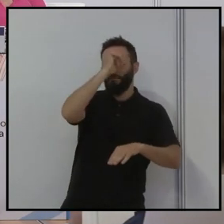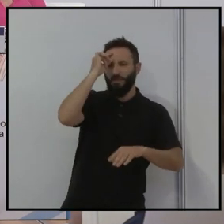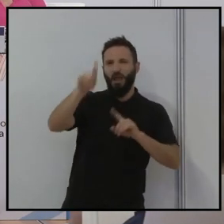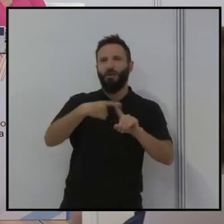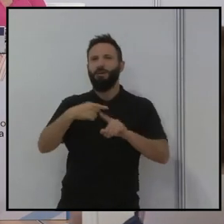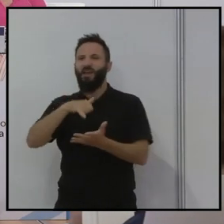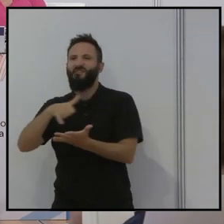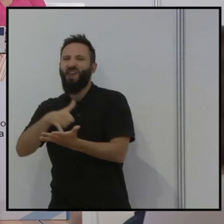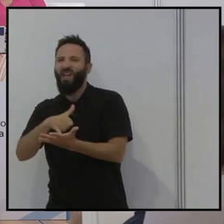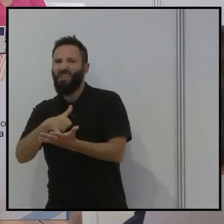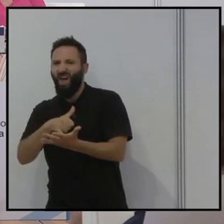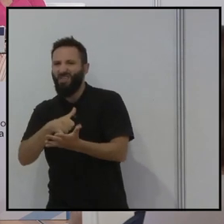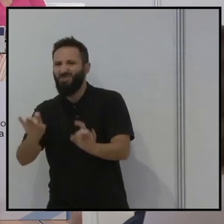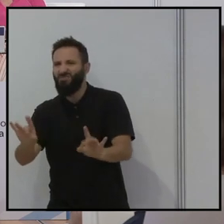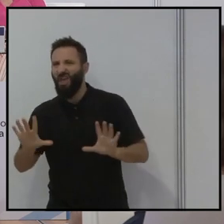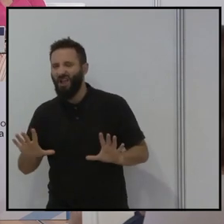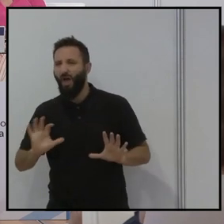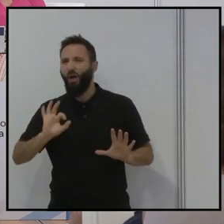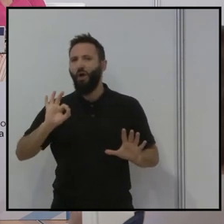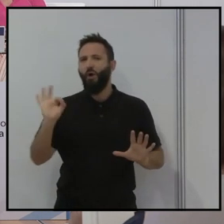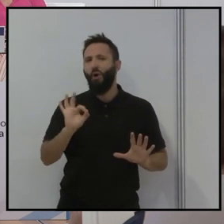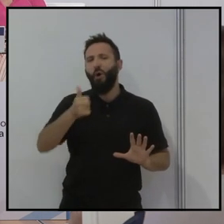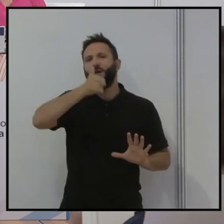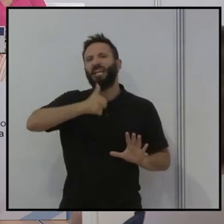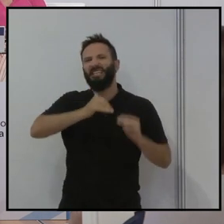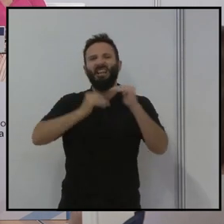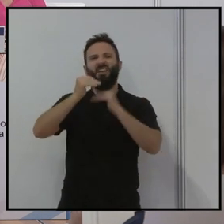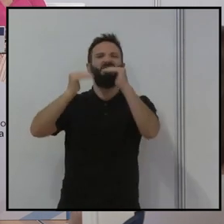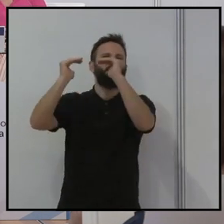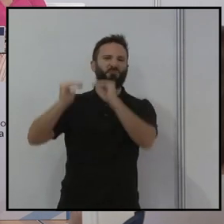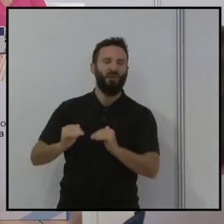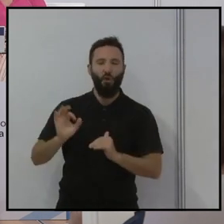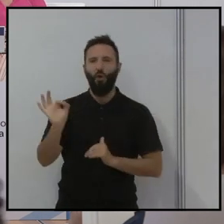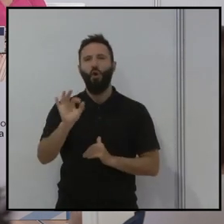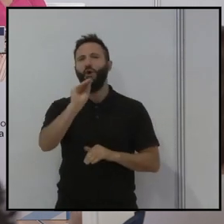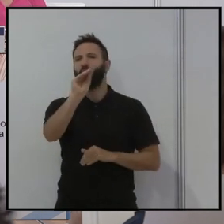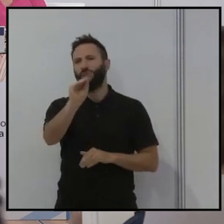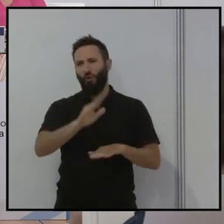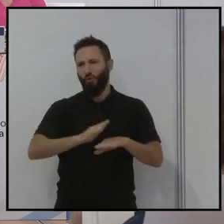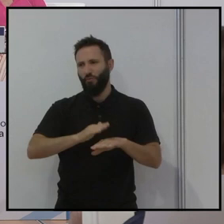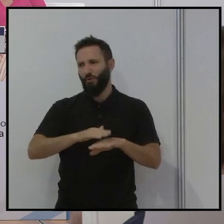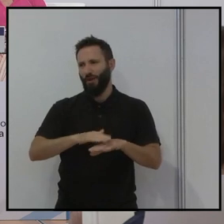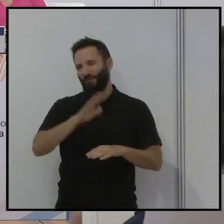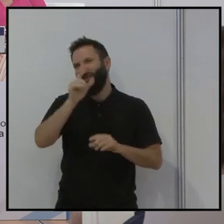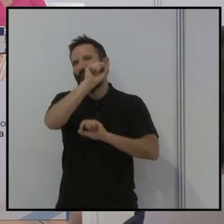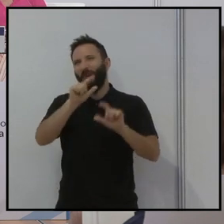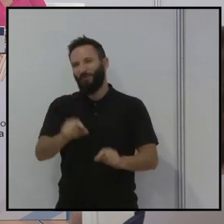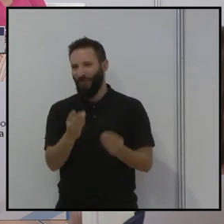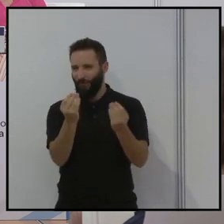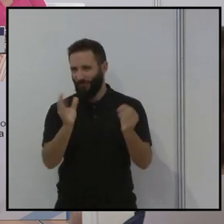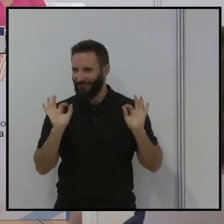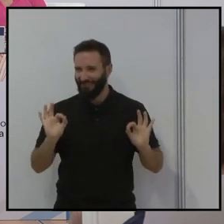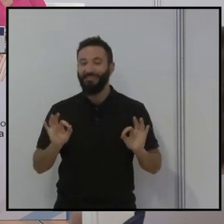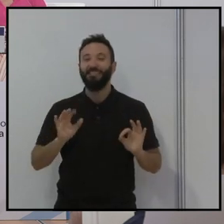fragilidad o con una falta de, o una menor resiliencia. ¿Y por qué? Bueno, a lo mejor ya hay mucho preguntar.